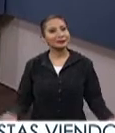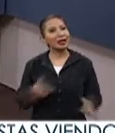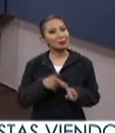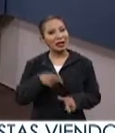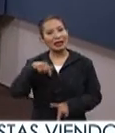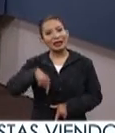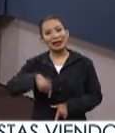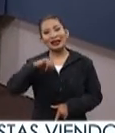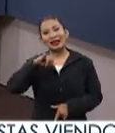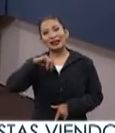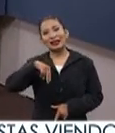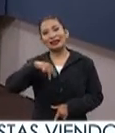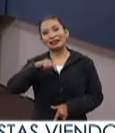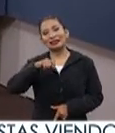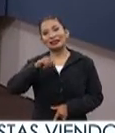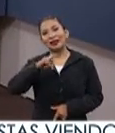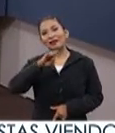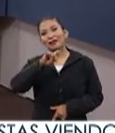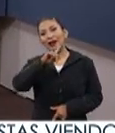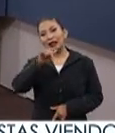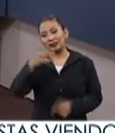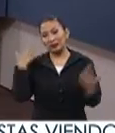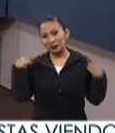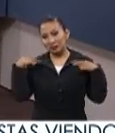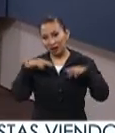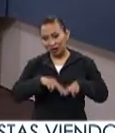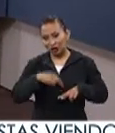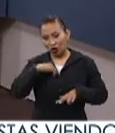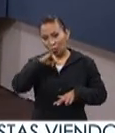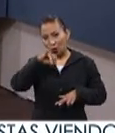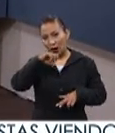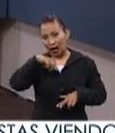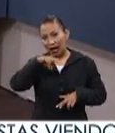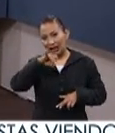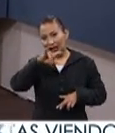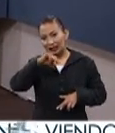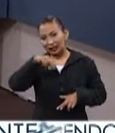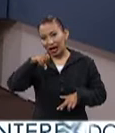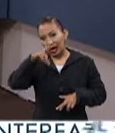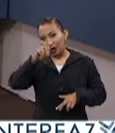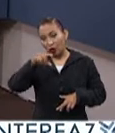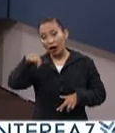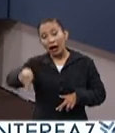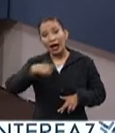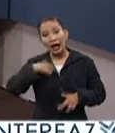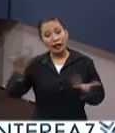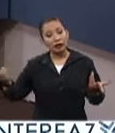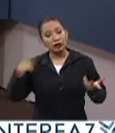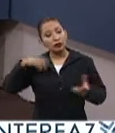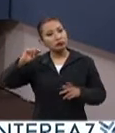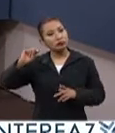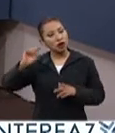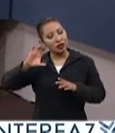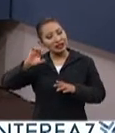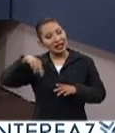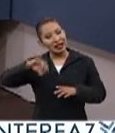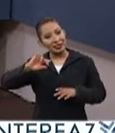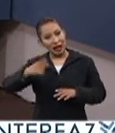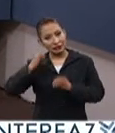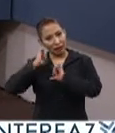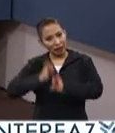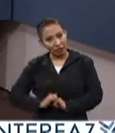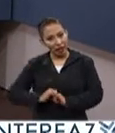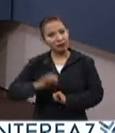Seguimos en Interfaz, estamos platicando con el maestro Joaquín Narro Lobo, él es secretario técnico del Consejo Consultivo de la Comisión Nacional de los